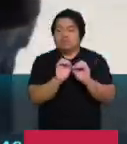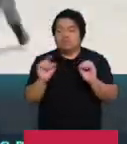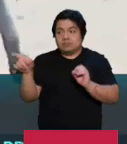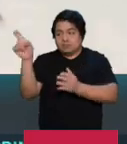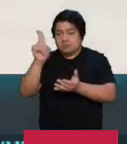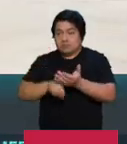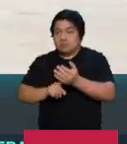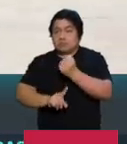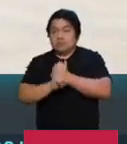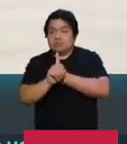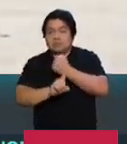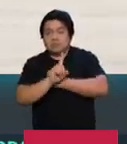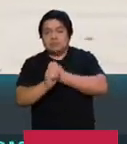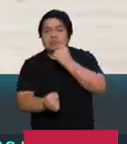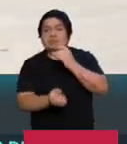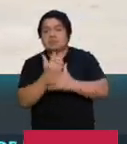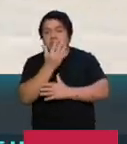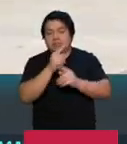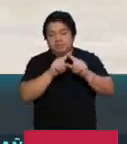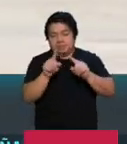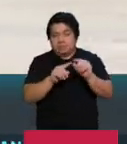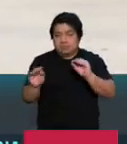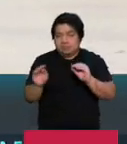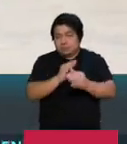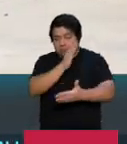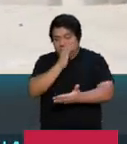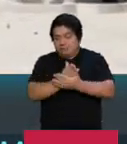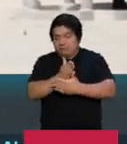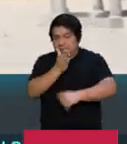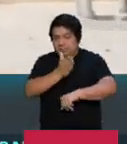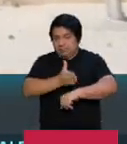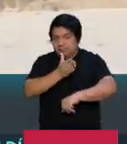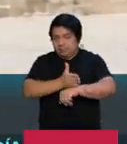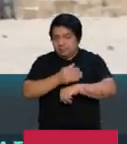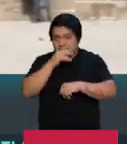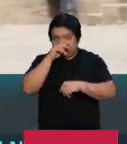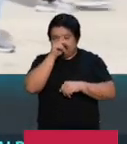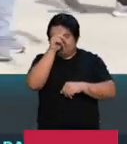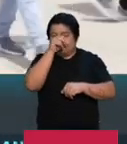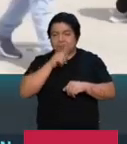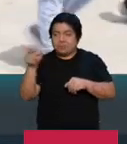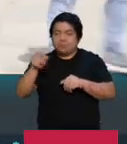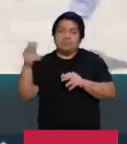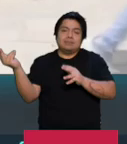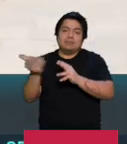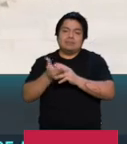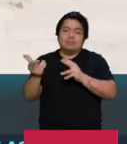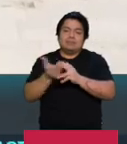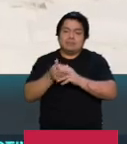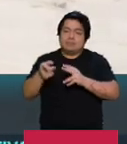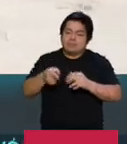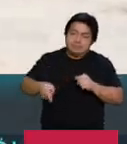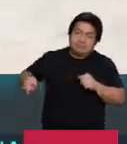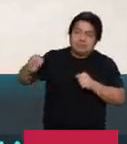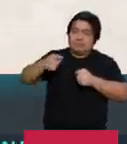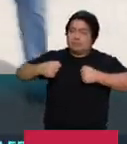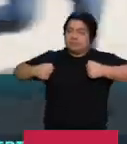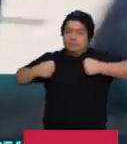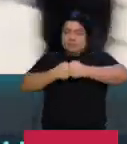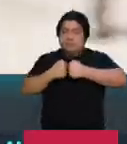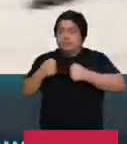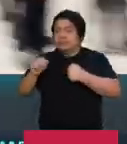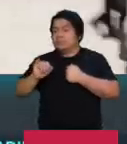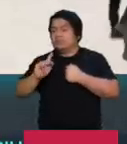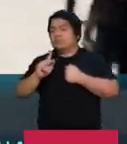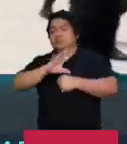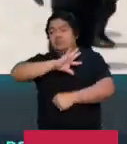de violencia o nuevas restricciones a la movilidad. Esto, le recuerdo, en medio del genocidio que Israel perpetúa en contra de la